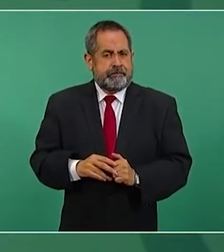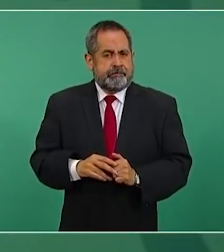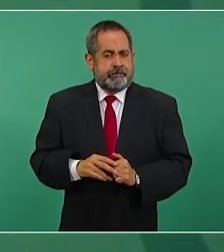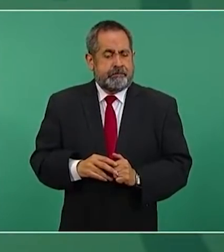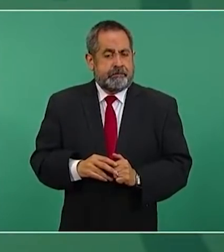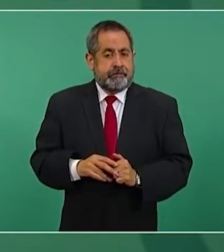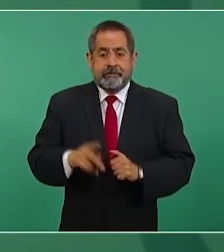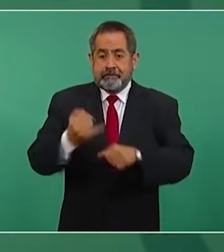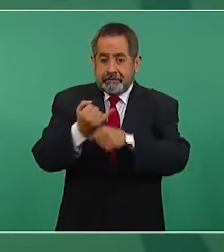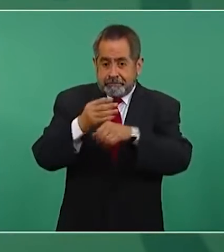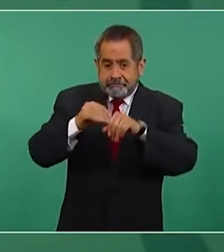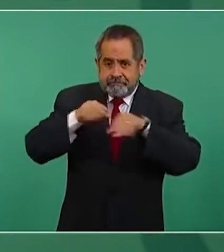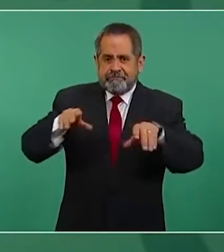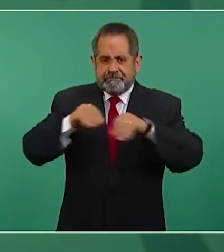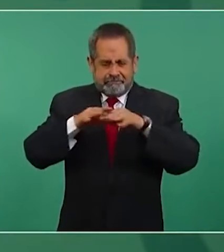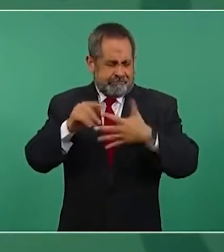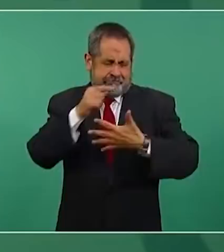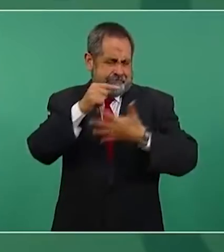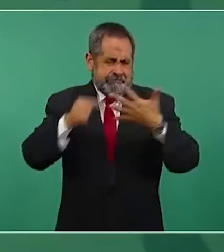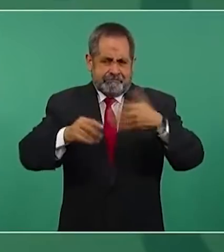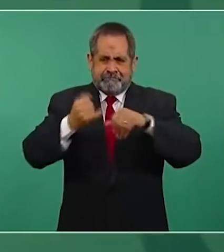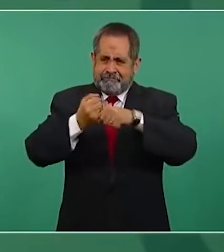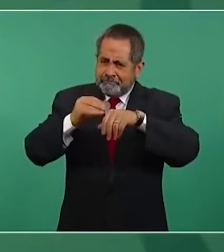la información en general